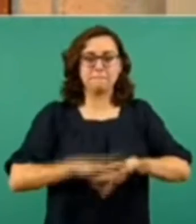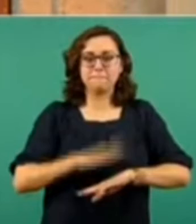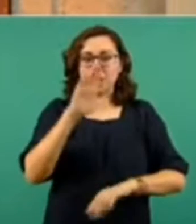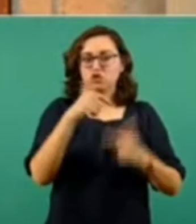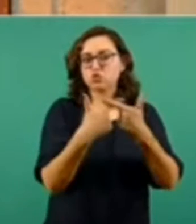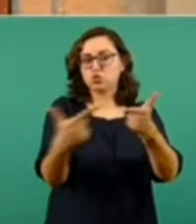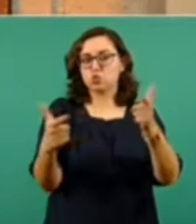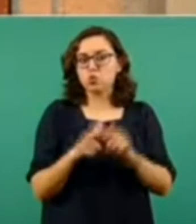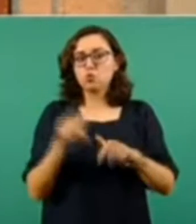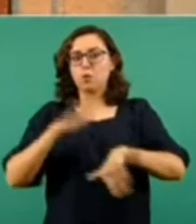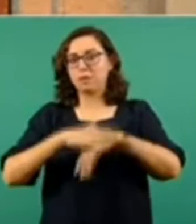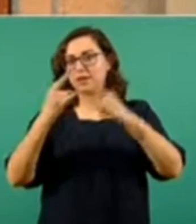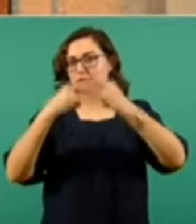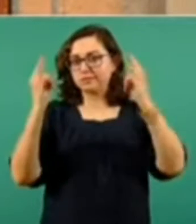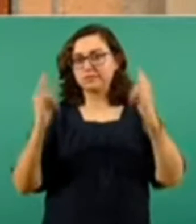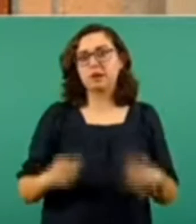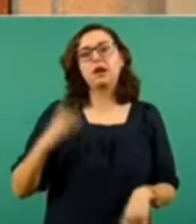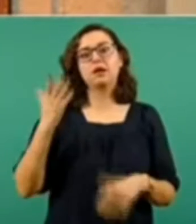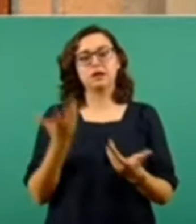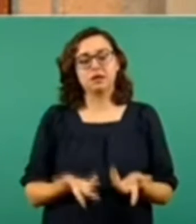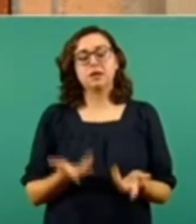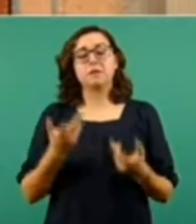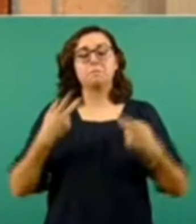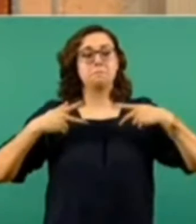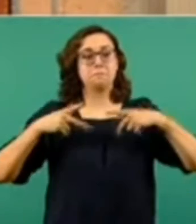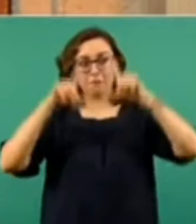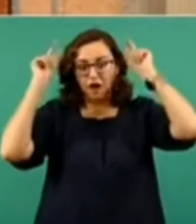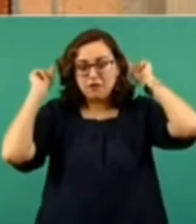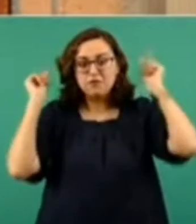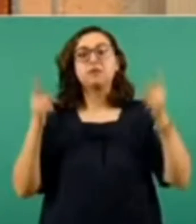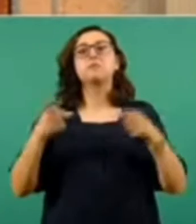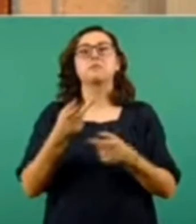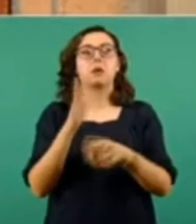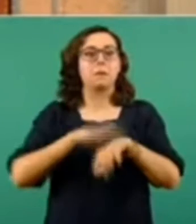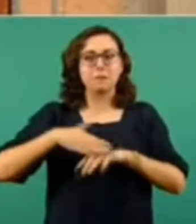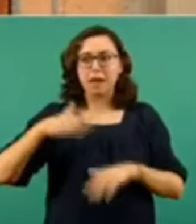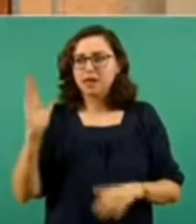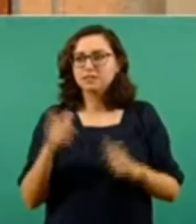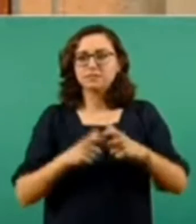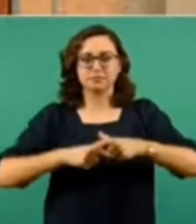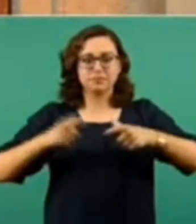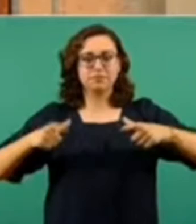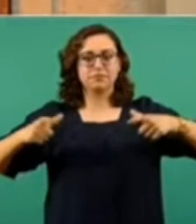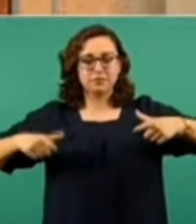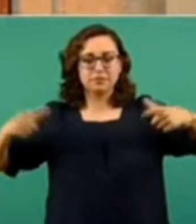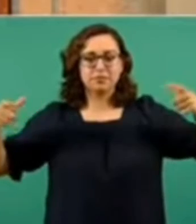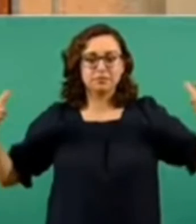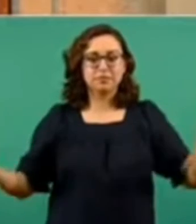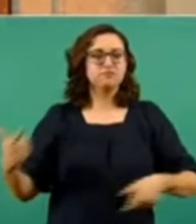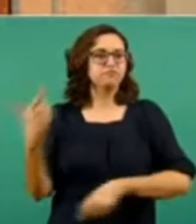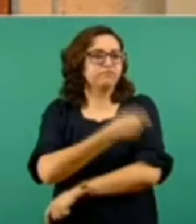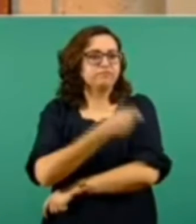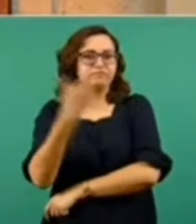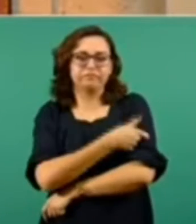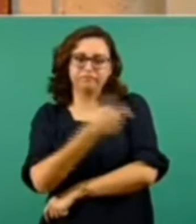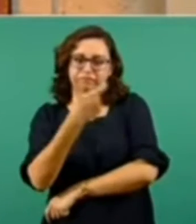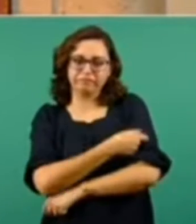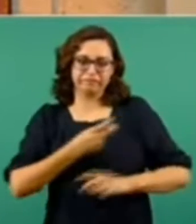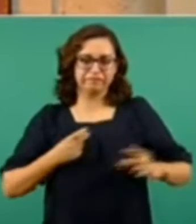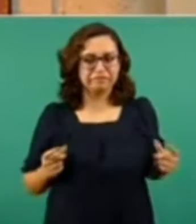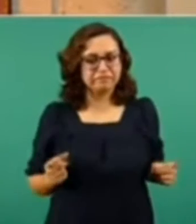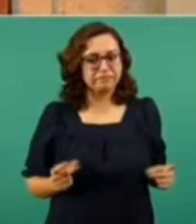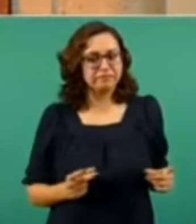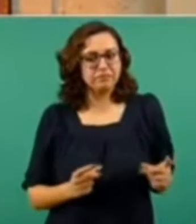solamente puestos, sino sobre todo dentro de los puestos, unidades vacunadoras, y siempre sumando la experiencia y